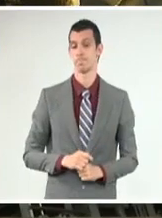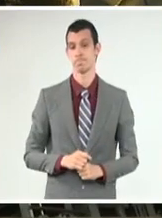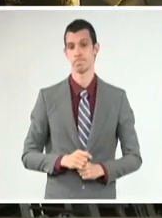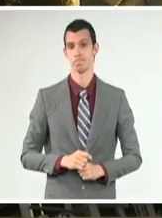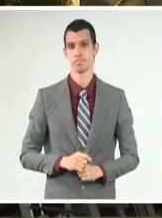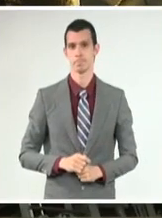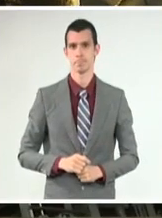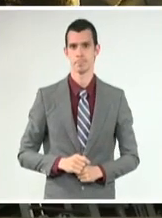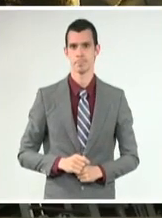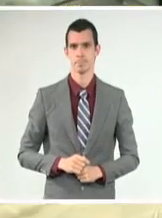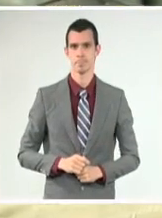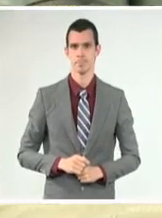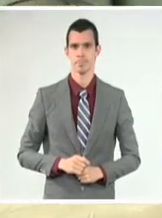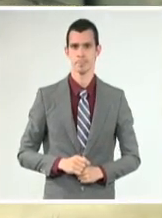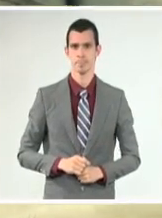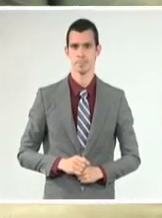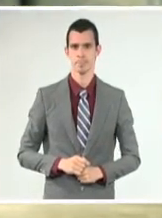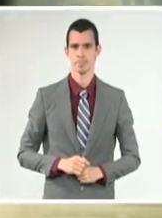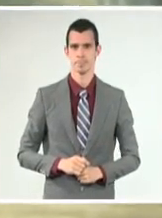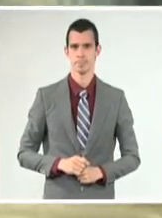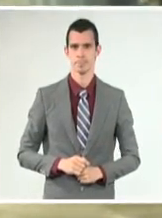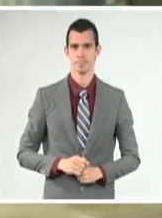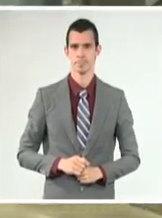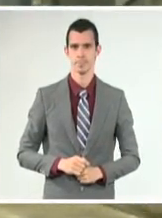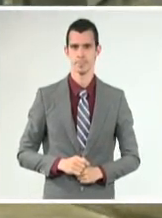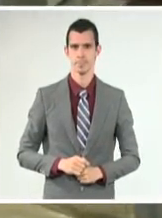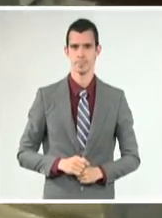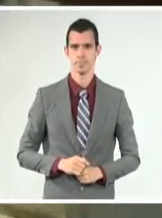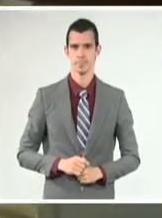Bernardo Espinosa, Sistema Informativo de la Televisión Cubana.